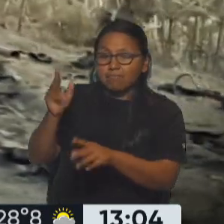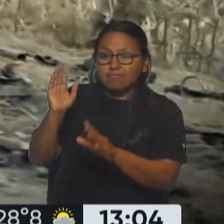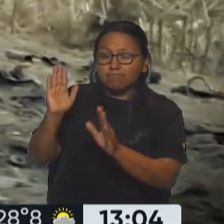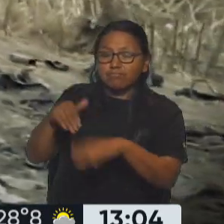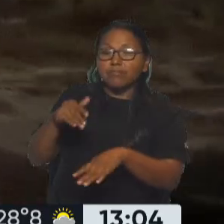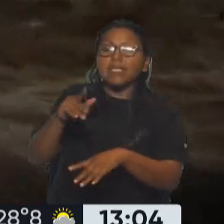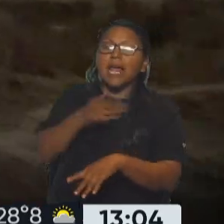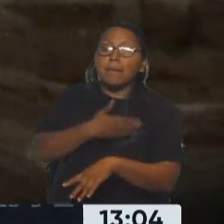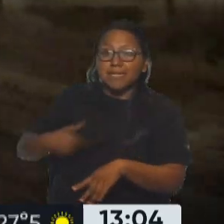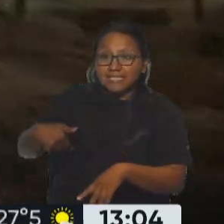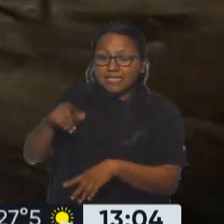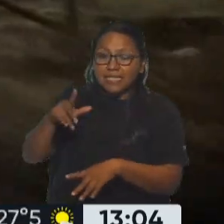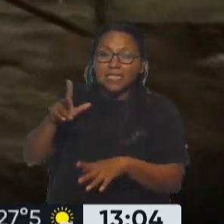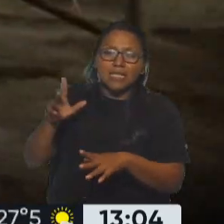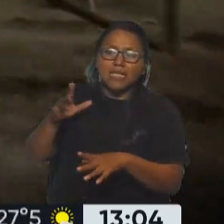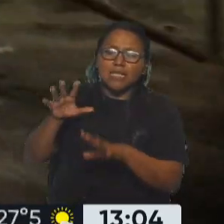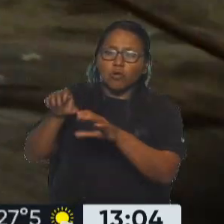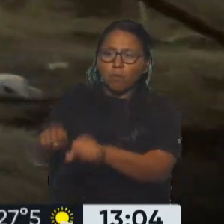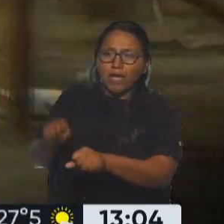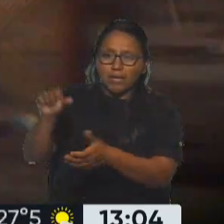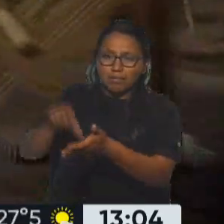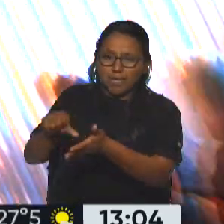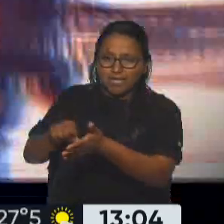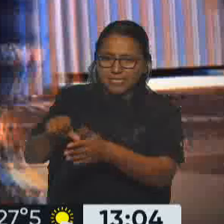Zelensky y controlar todo el país.